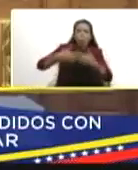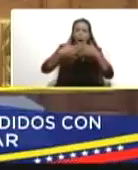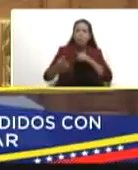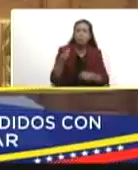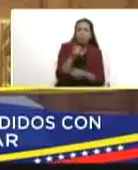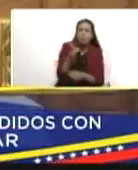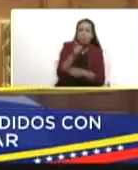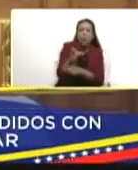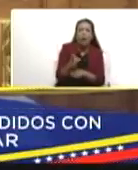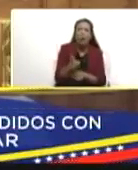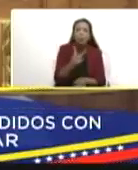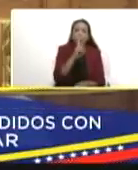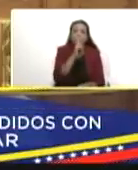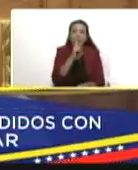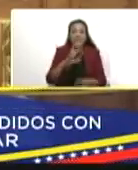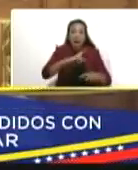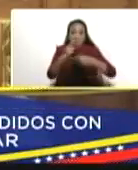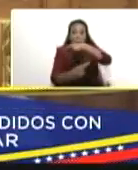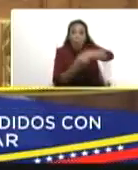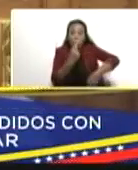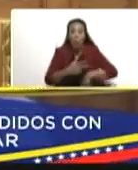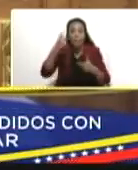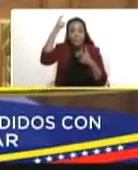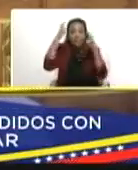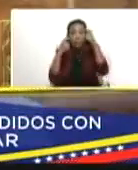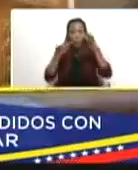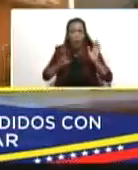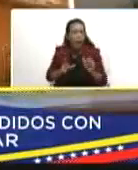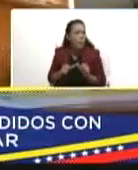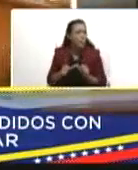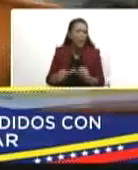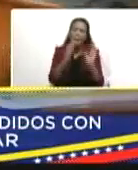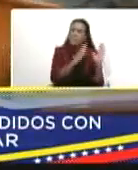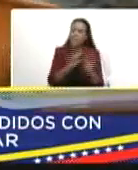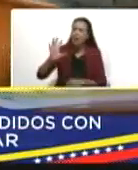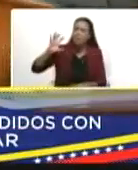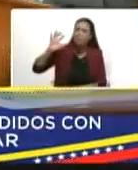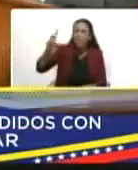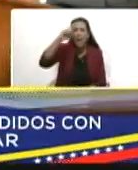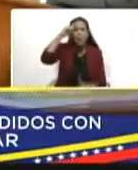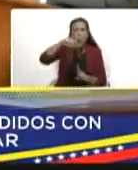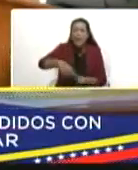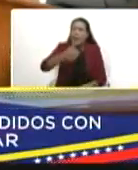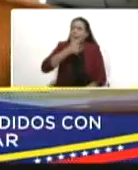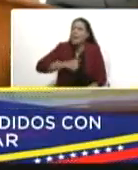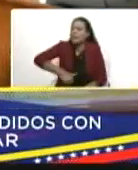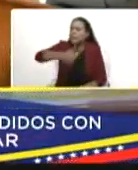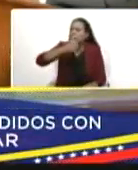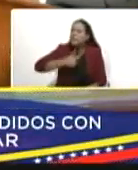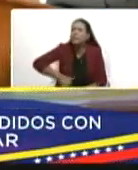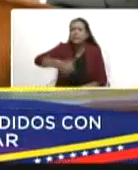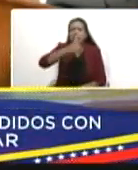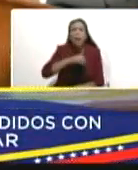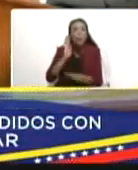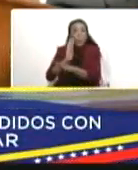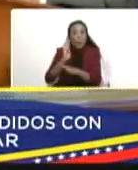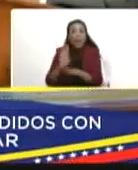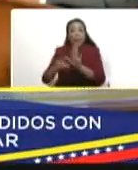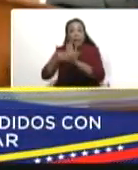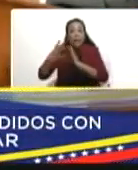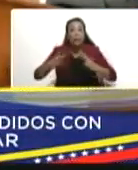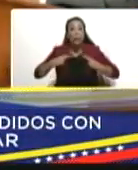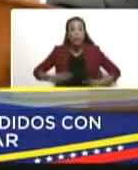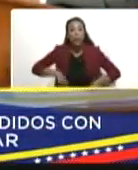unilaterales esta Revolución ha continuado con sus planes En fase de resistencia para preservar el estado de